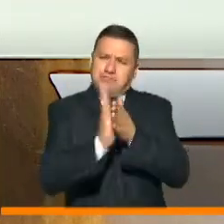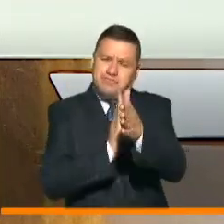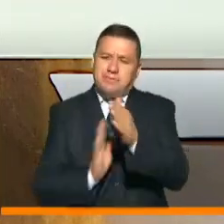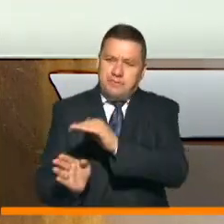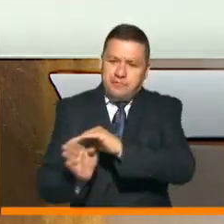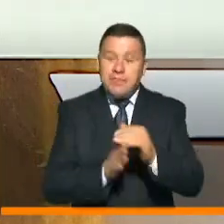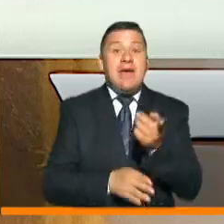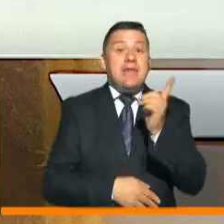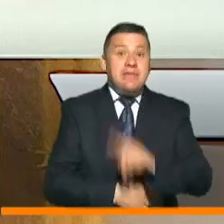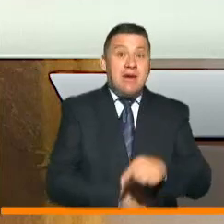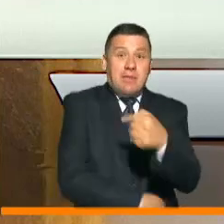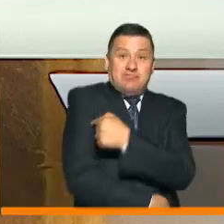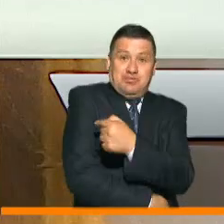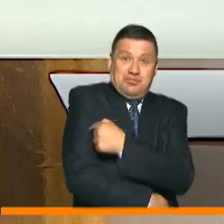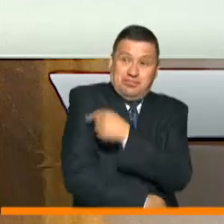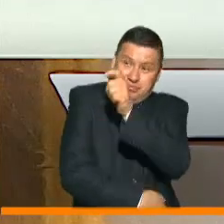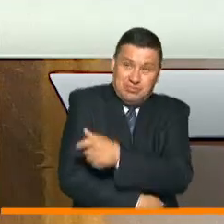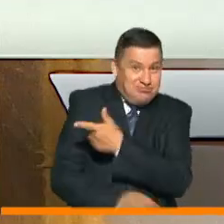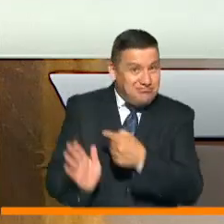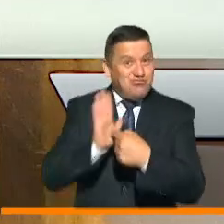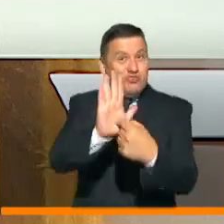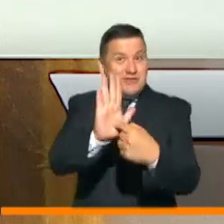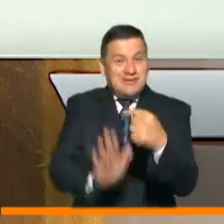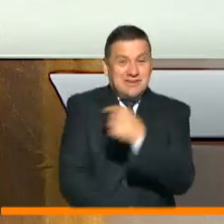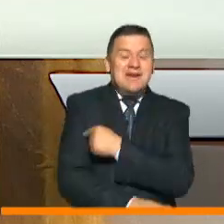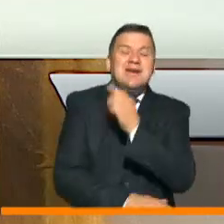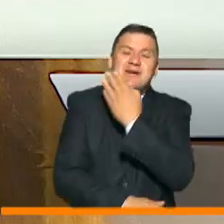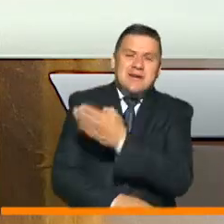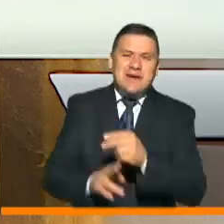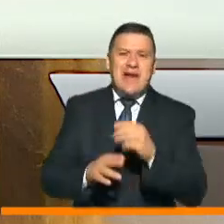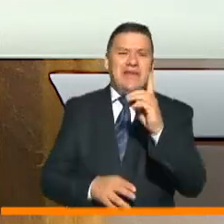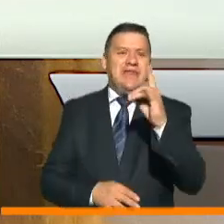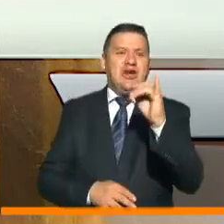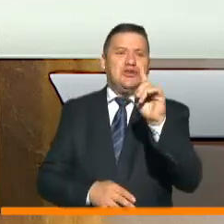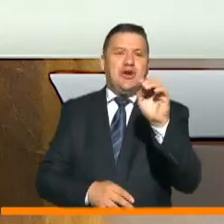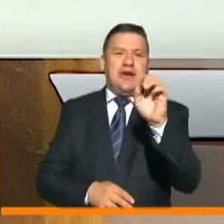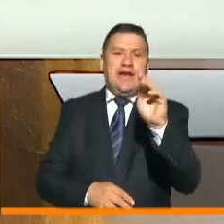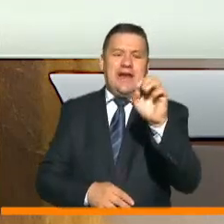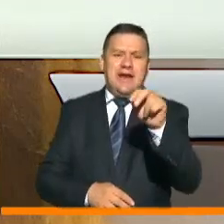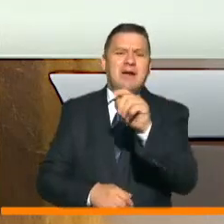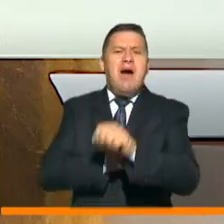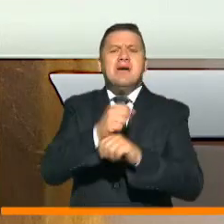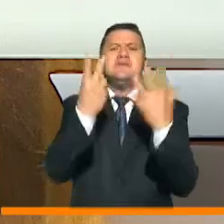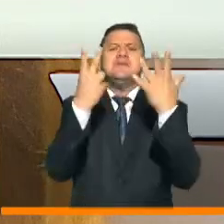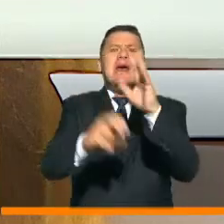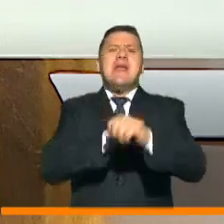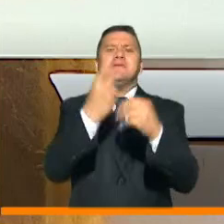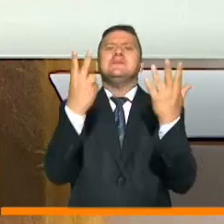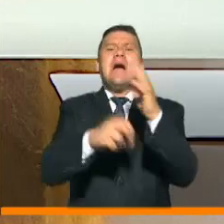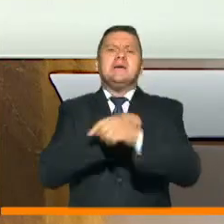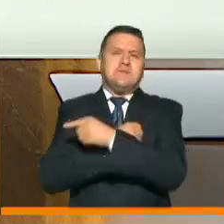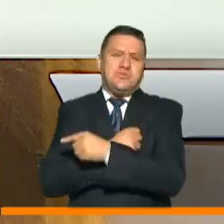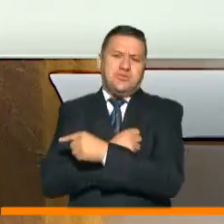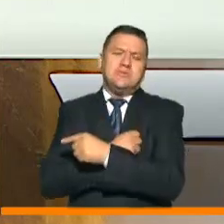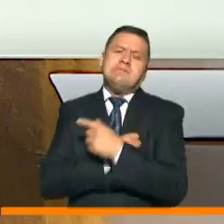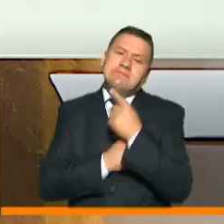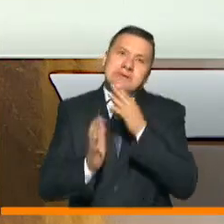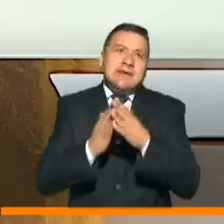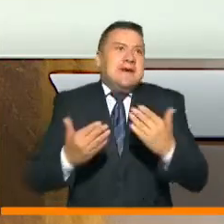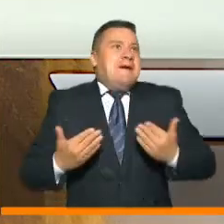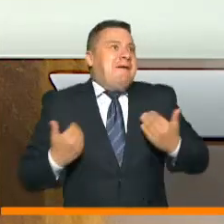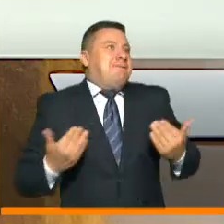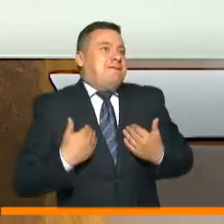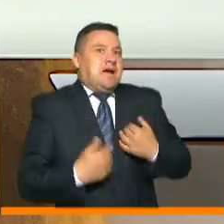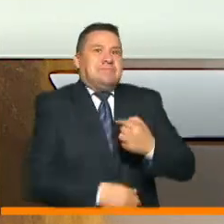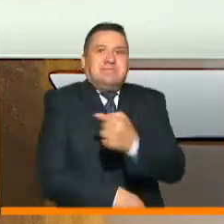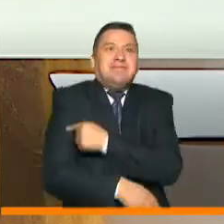un testimonio de vacunación. Quiero compartirles hoy. El turno es para Dioselina Ibáñez. Ella tiene 70 años y nos cuenta la alegría de recibir